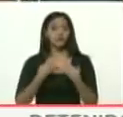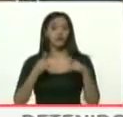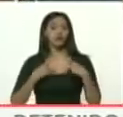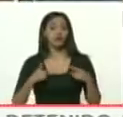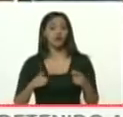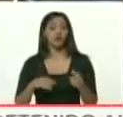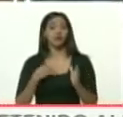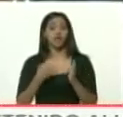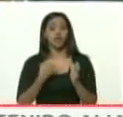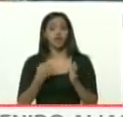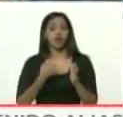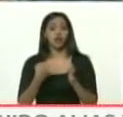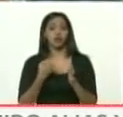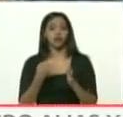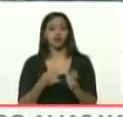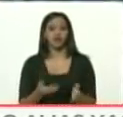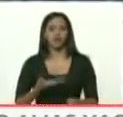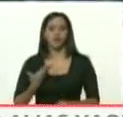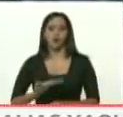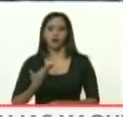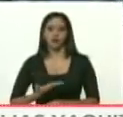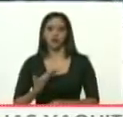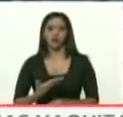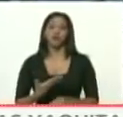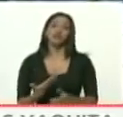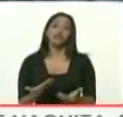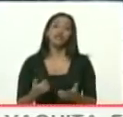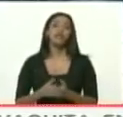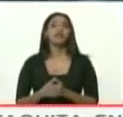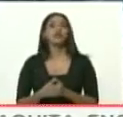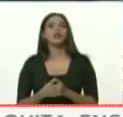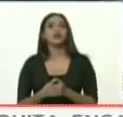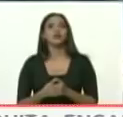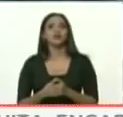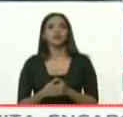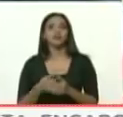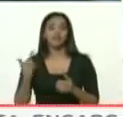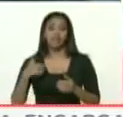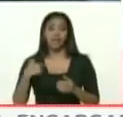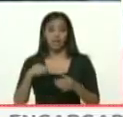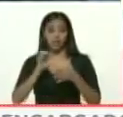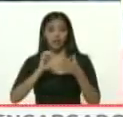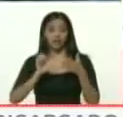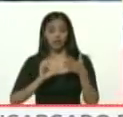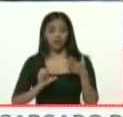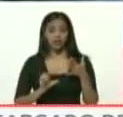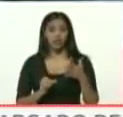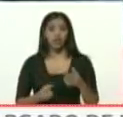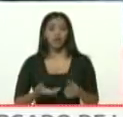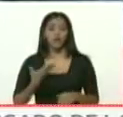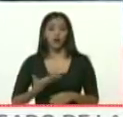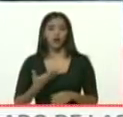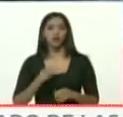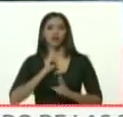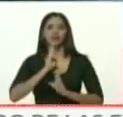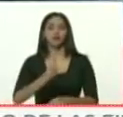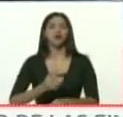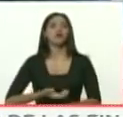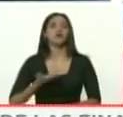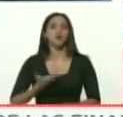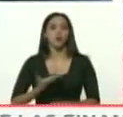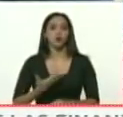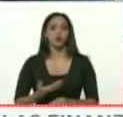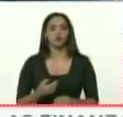instalaciones estratégicas y que cometen pues con el material estratégico, y hemos dado resultados muy importantes.